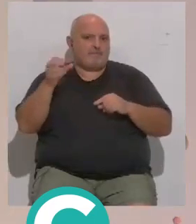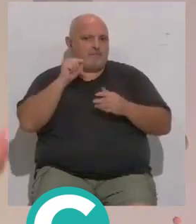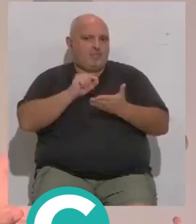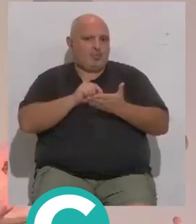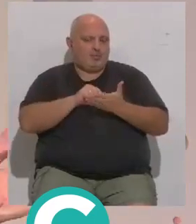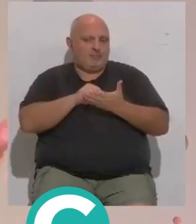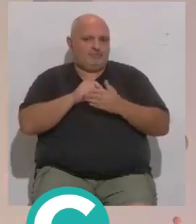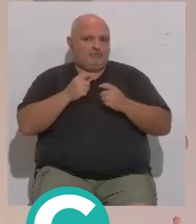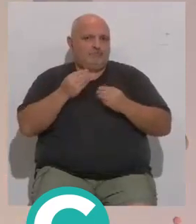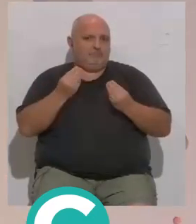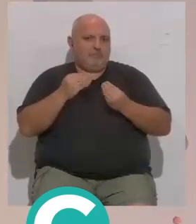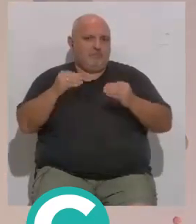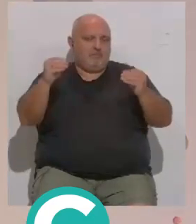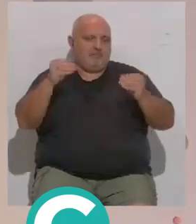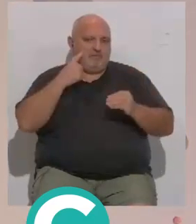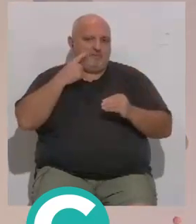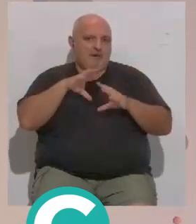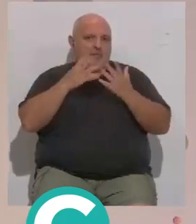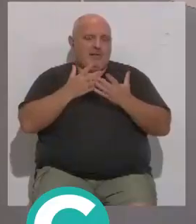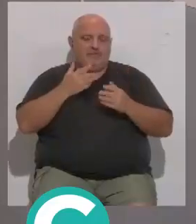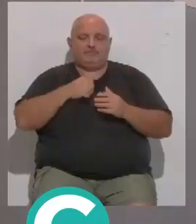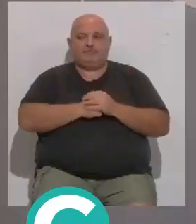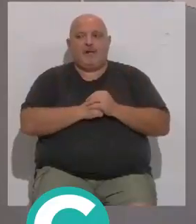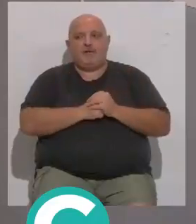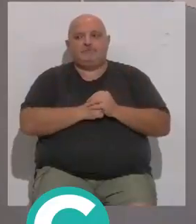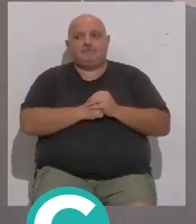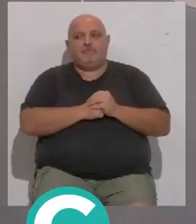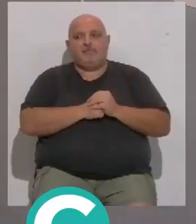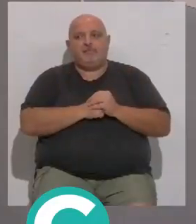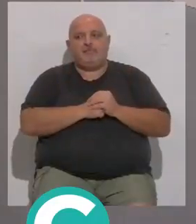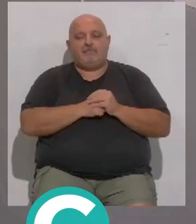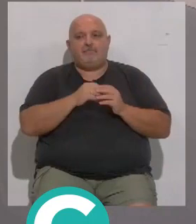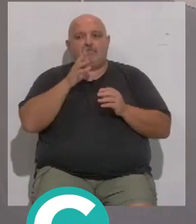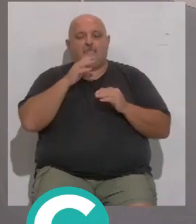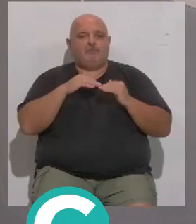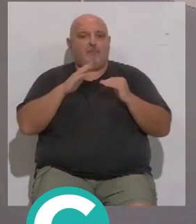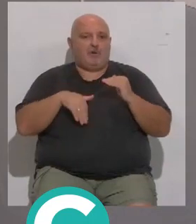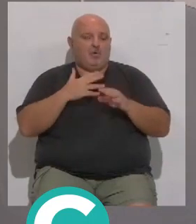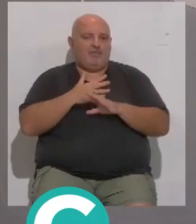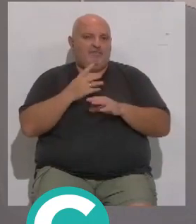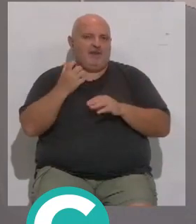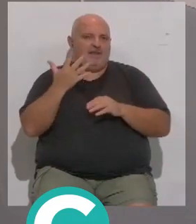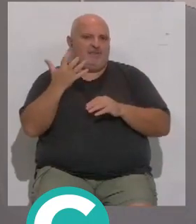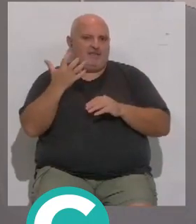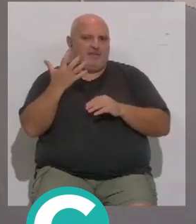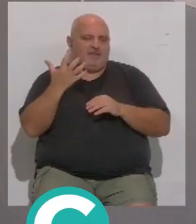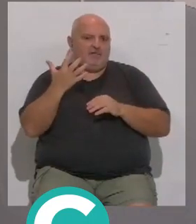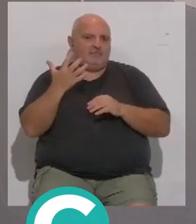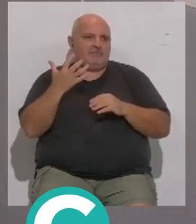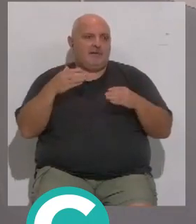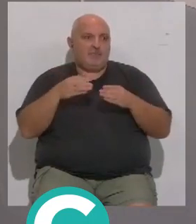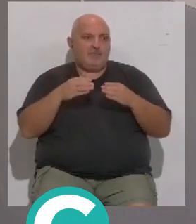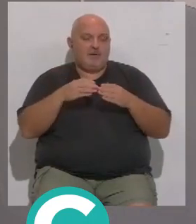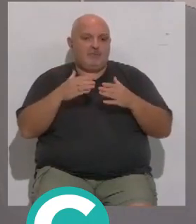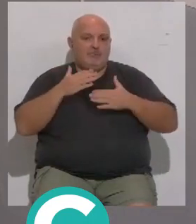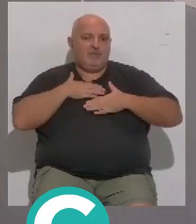puntos y a que le dé más bases para estar en el Mundial. Claro, y ahora hay menos jugadores, faltan 5, pero de la plantilla,